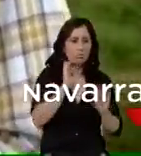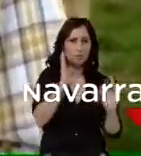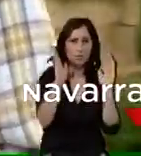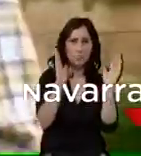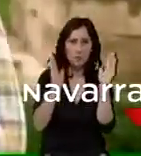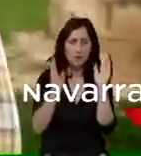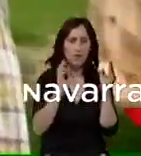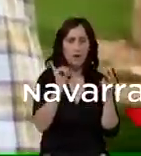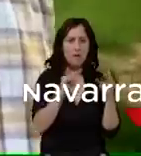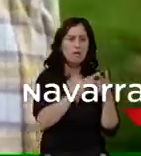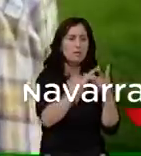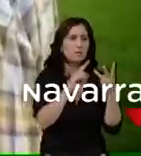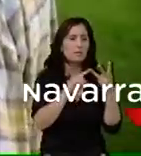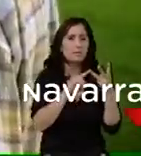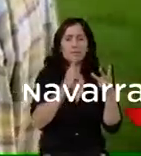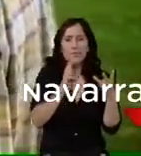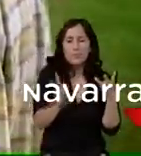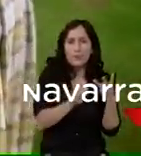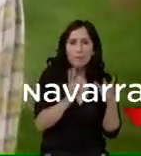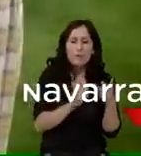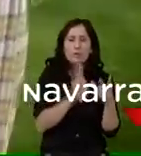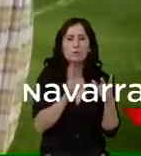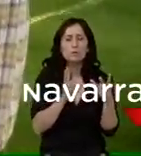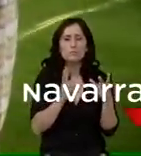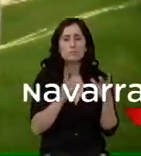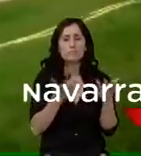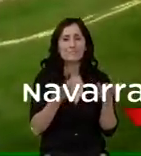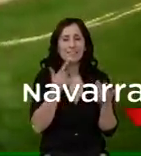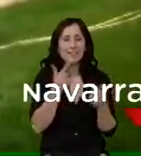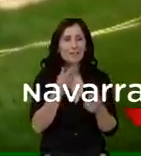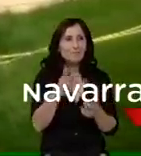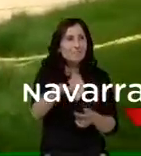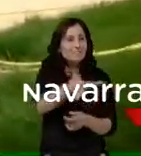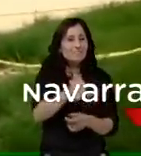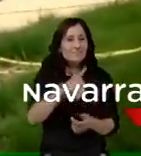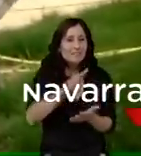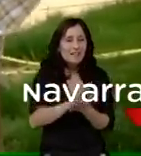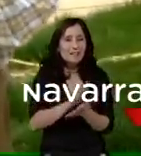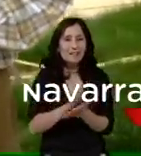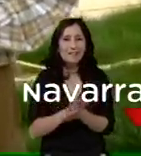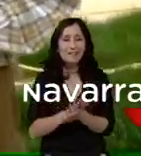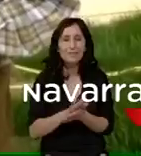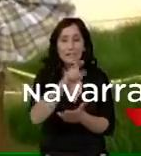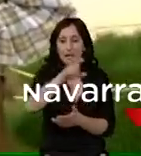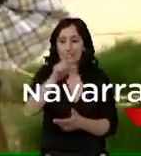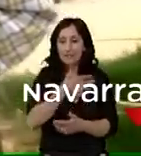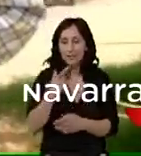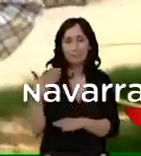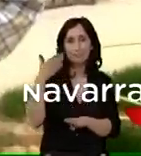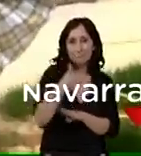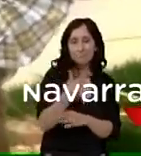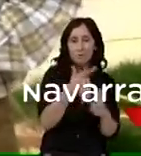con las verduras, con esta tranquilidad y la verdad es que está siendo muy